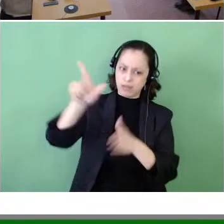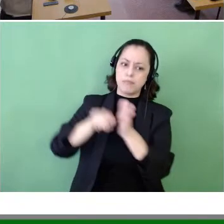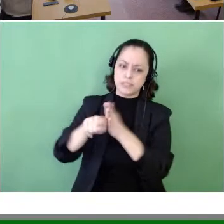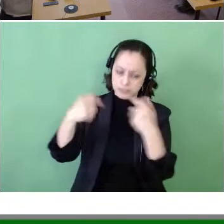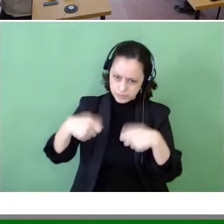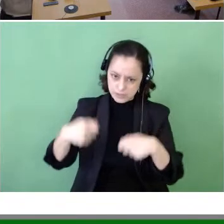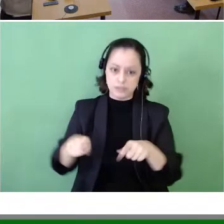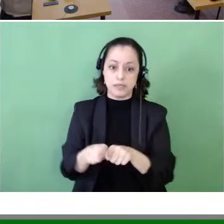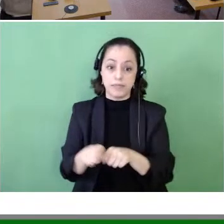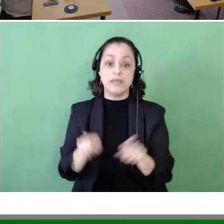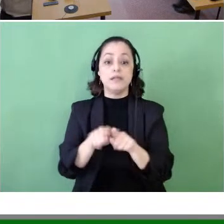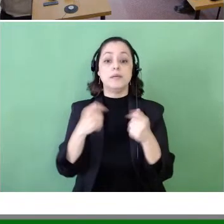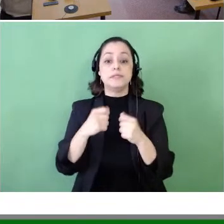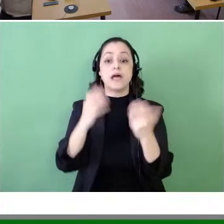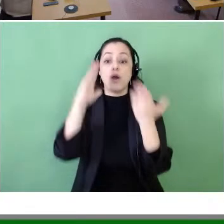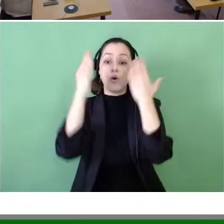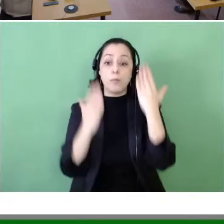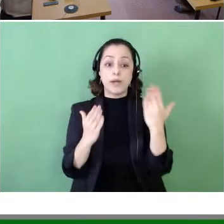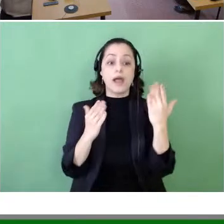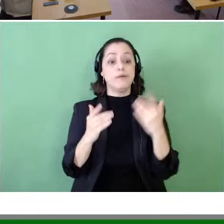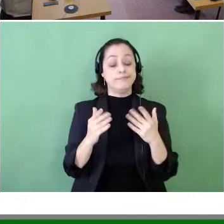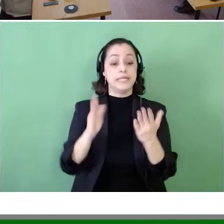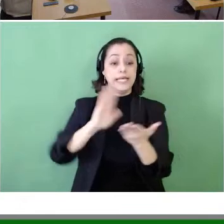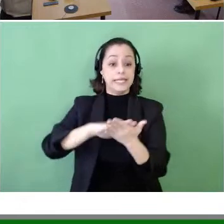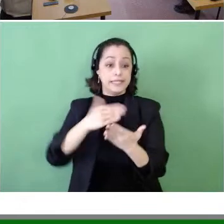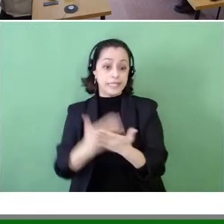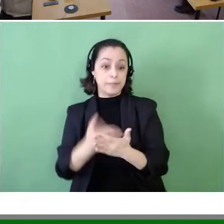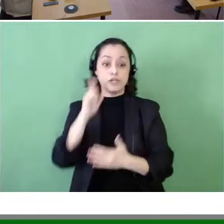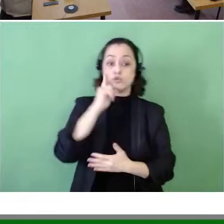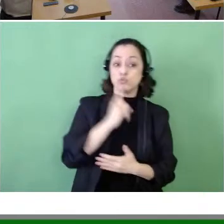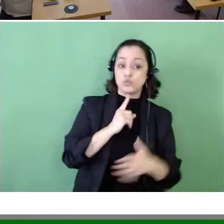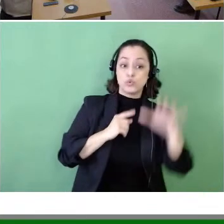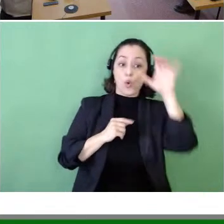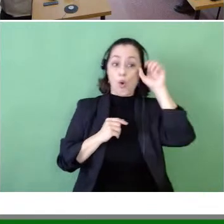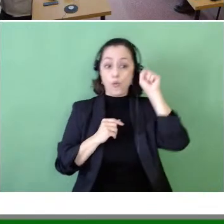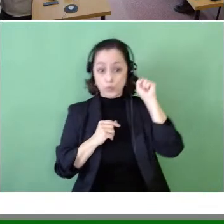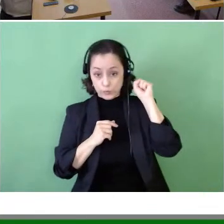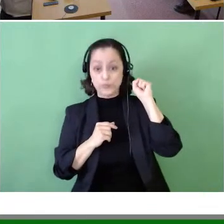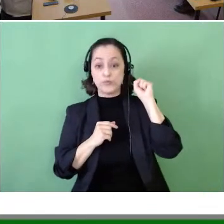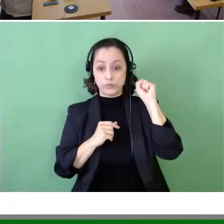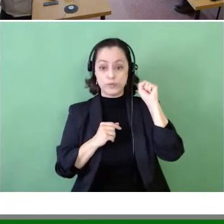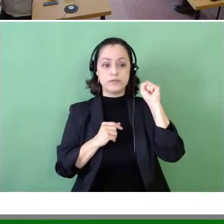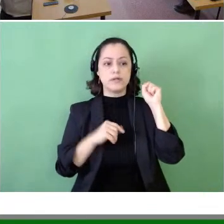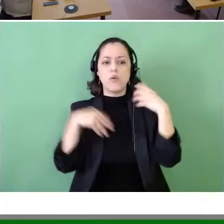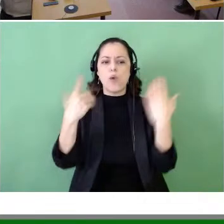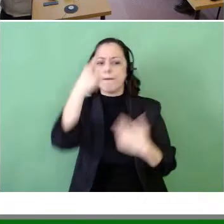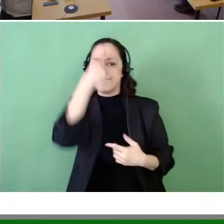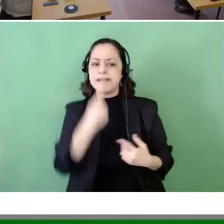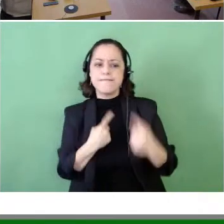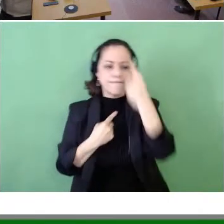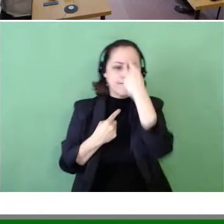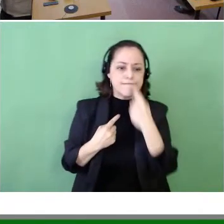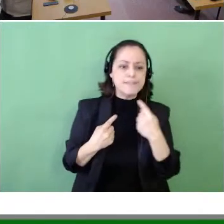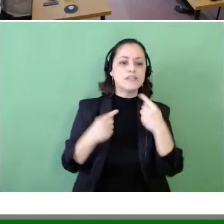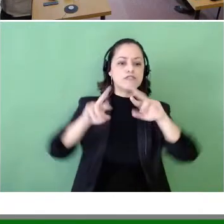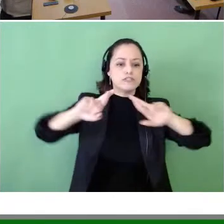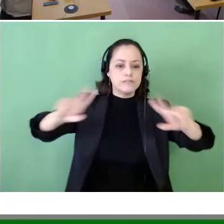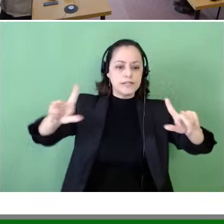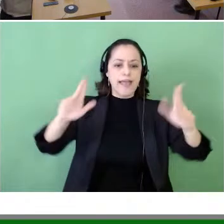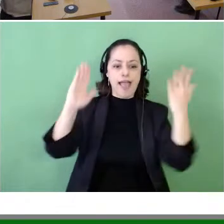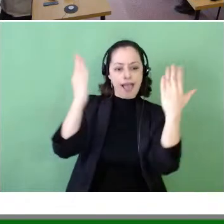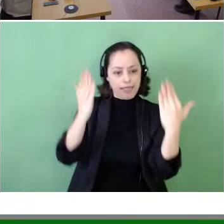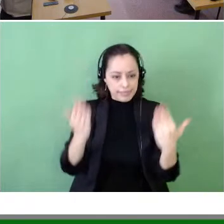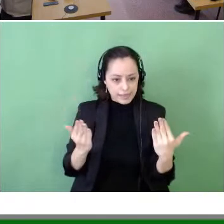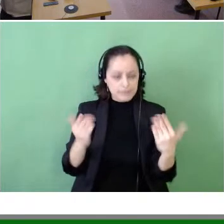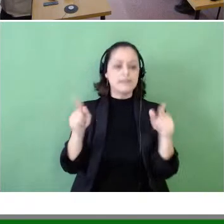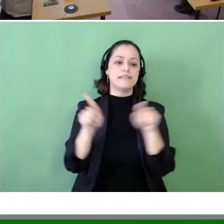profesionales intérpretes que son sordos y oyentes, porque sabemos que hay un crecimiento muy grande de profesionales sordos en Brasil,